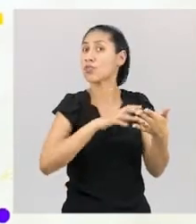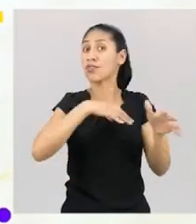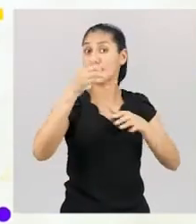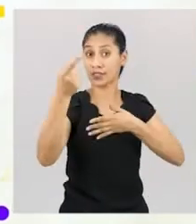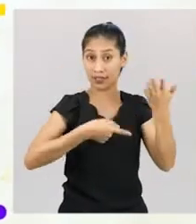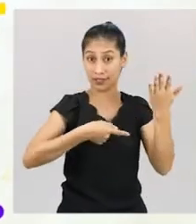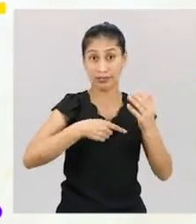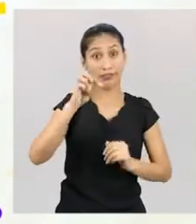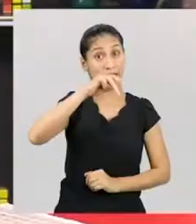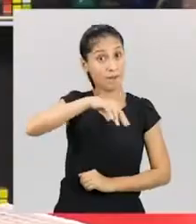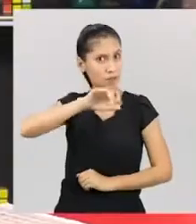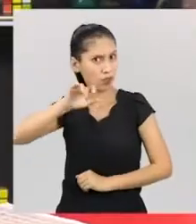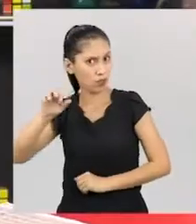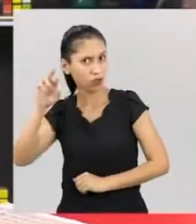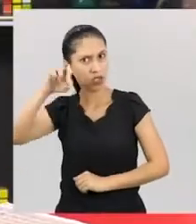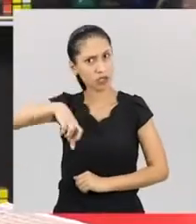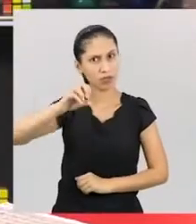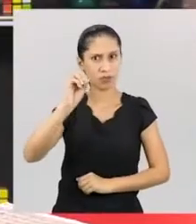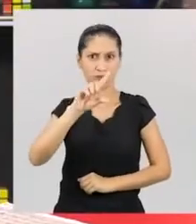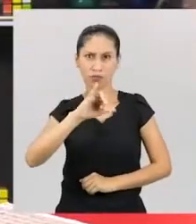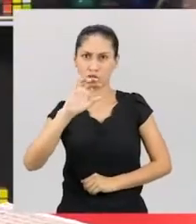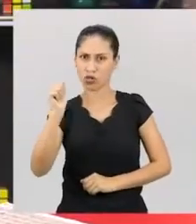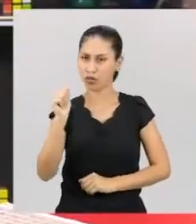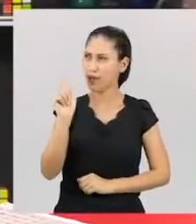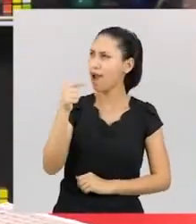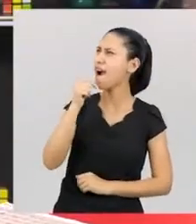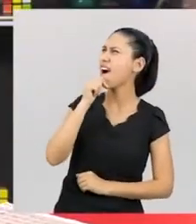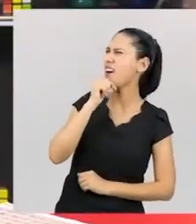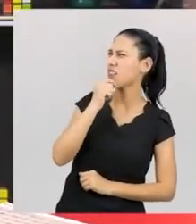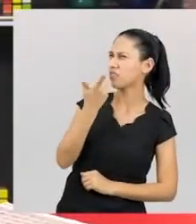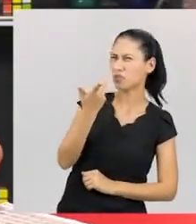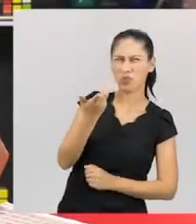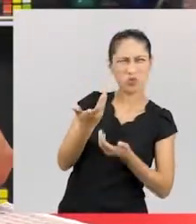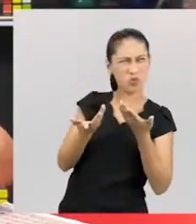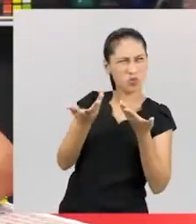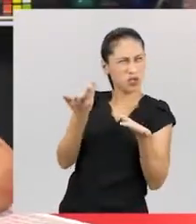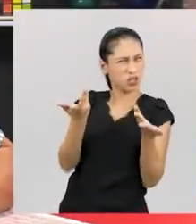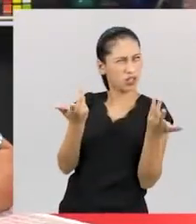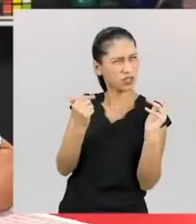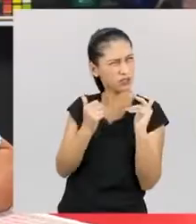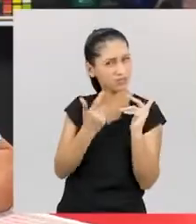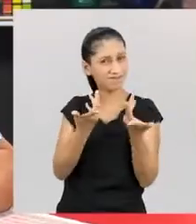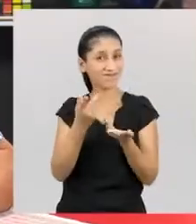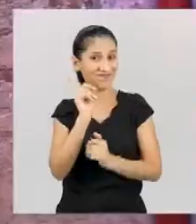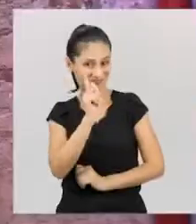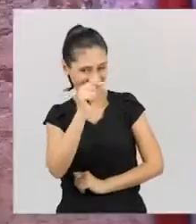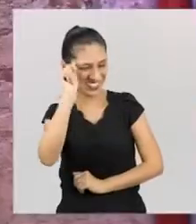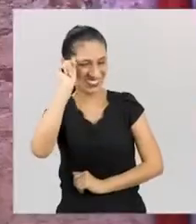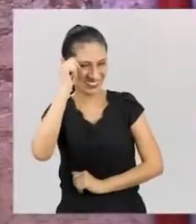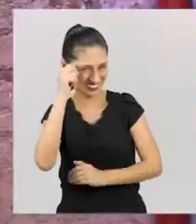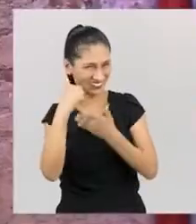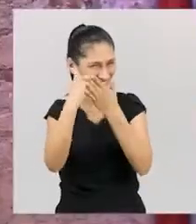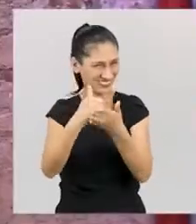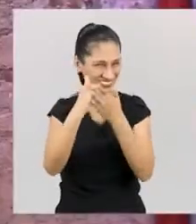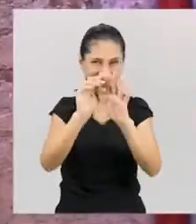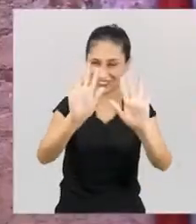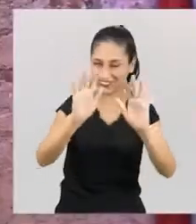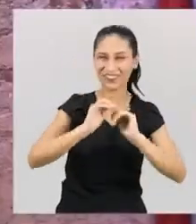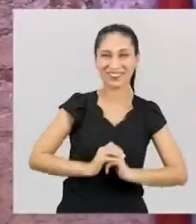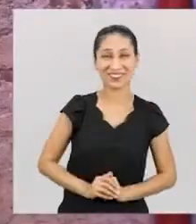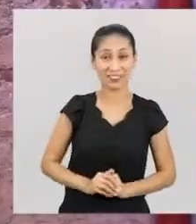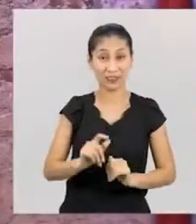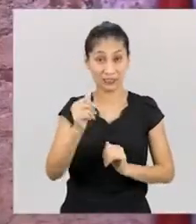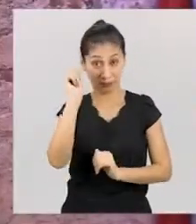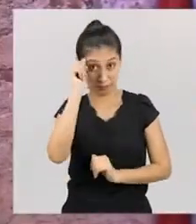del método de Polya. ¡Ah, claro! ¿Cuál era el método de Polya? Te lo recordamos, Joaquín,